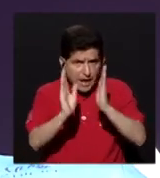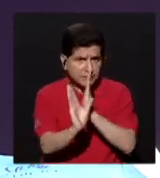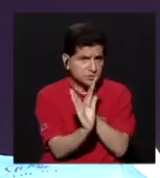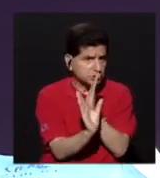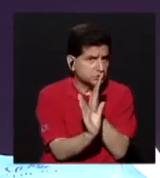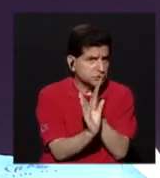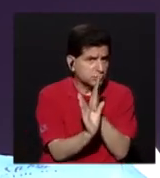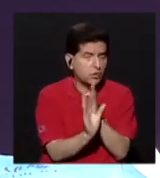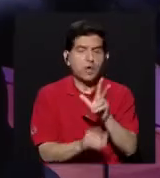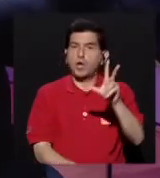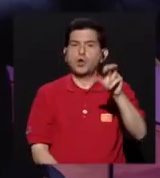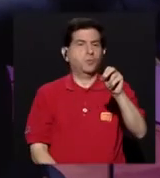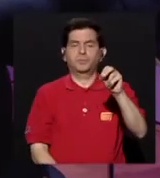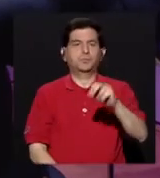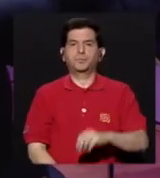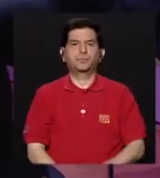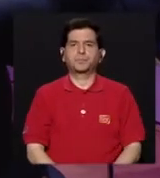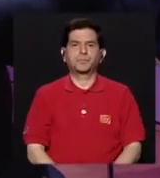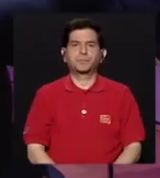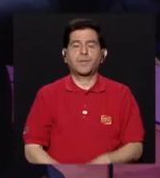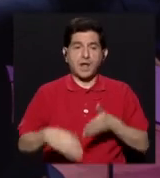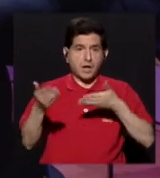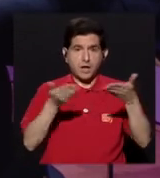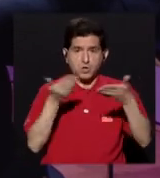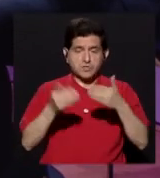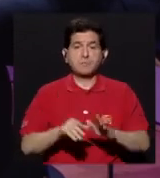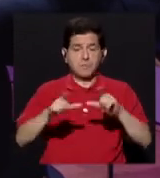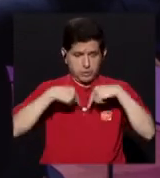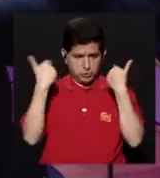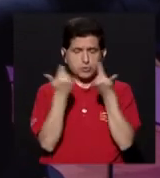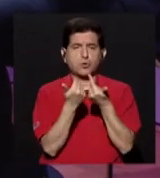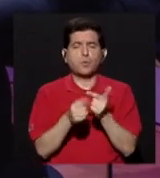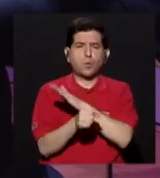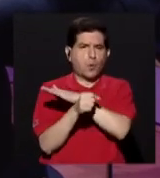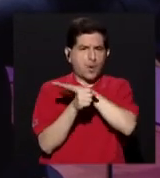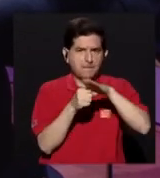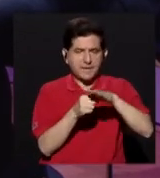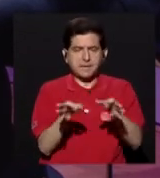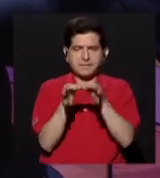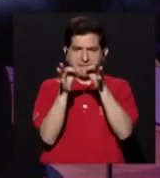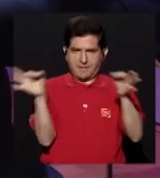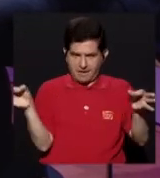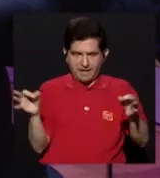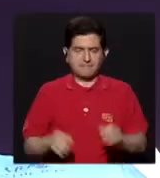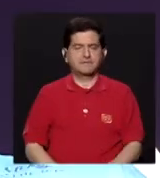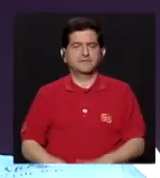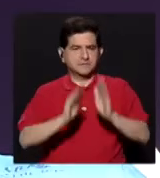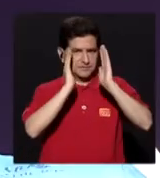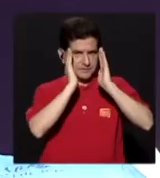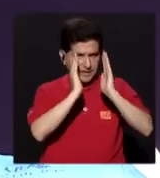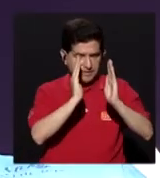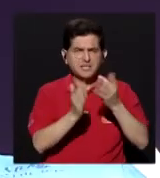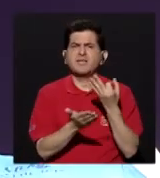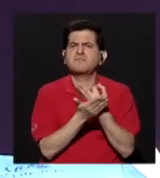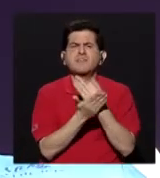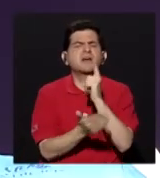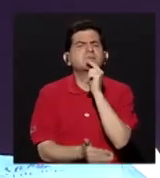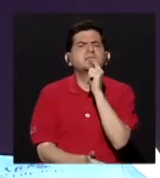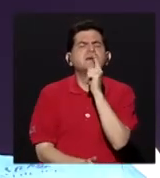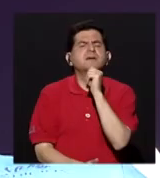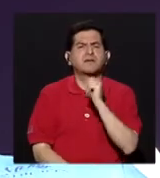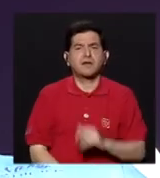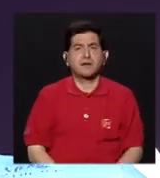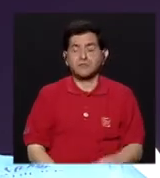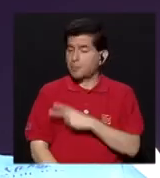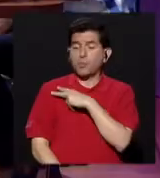psicológica? No. Los servicios que da GAFADIS son absolutamente gratuitos, tanto la atención. ¿Quién los financia?